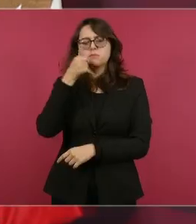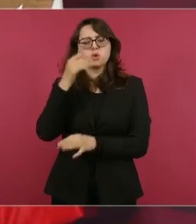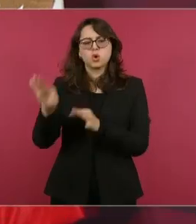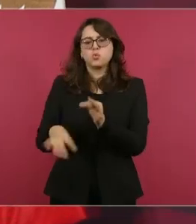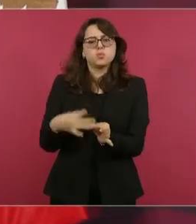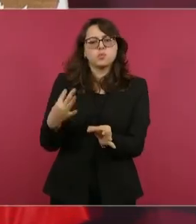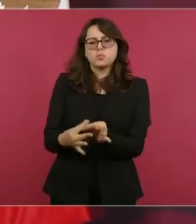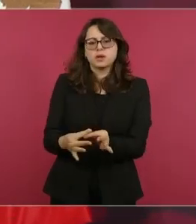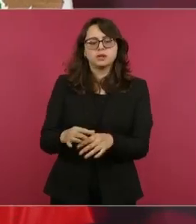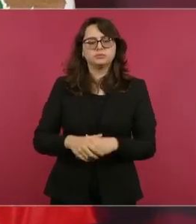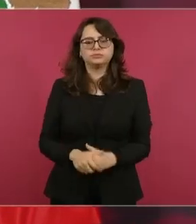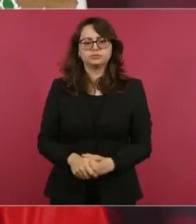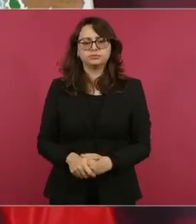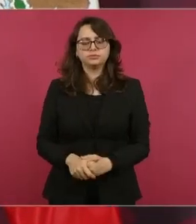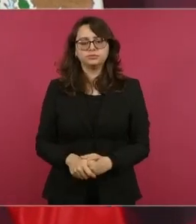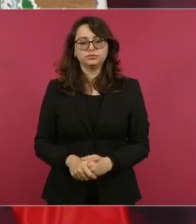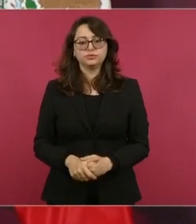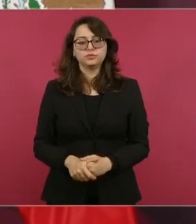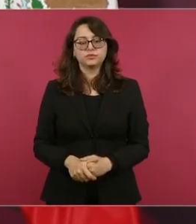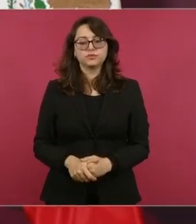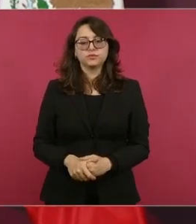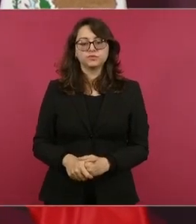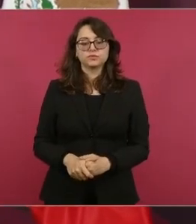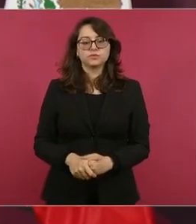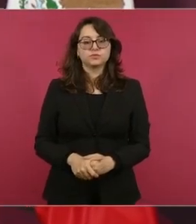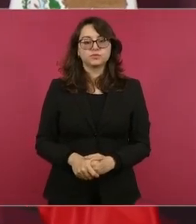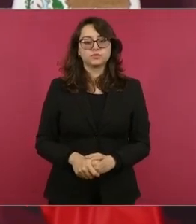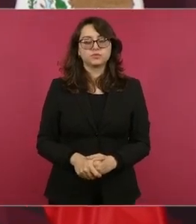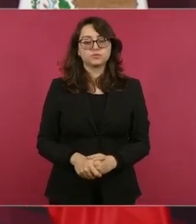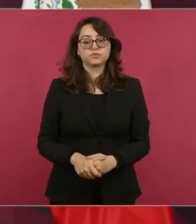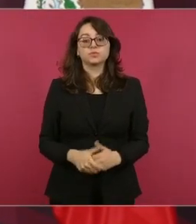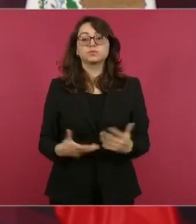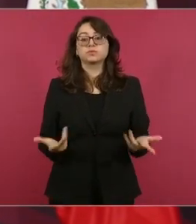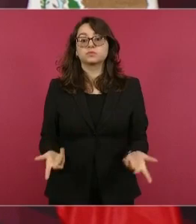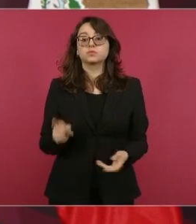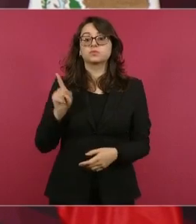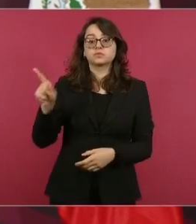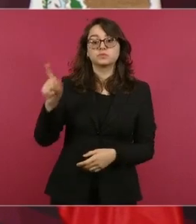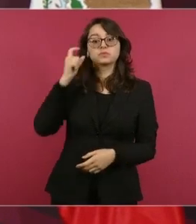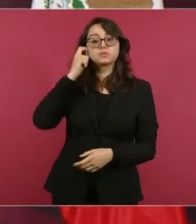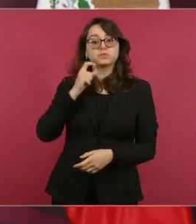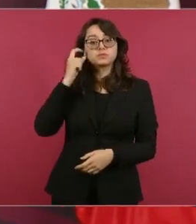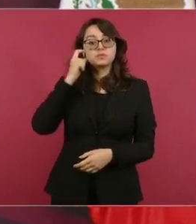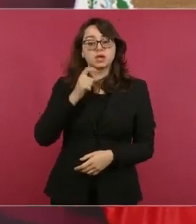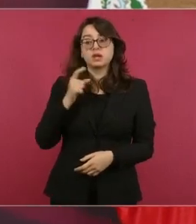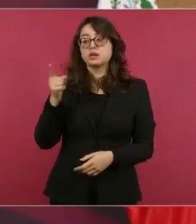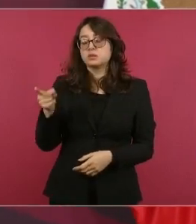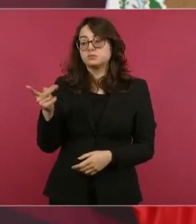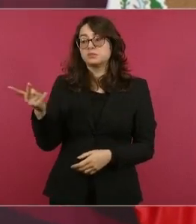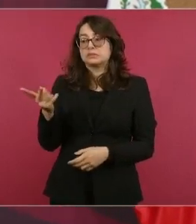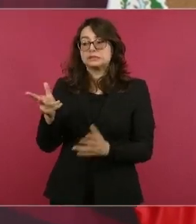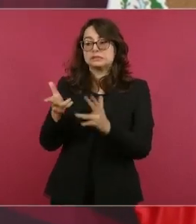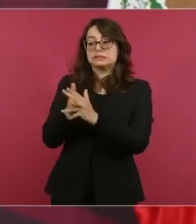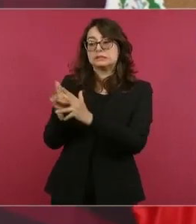Ejército. El caso de este lamentable asesinato de Guerrero,